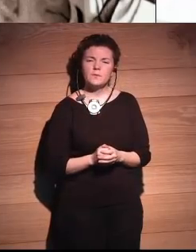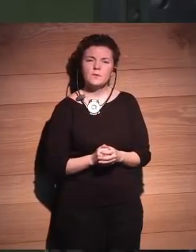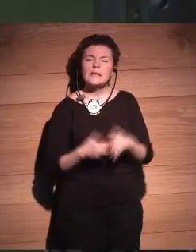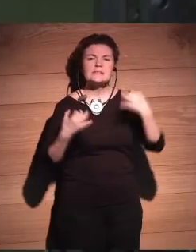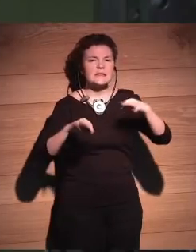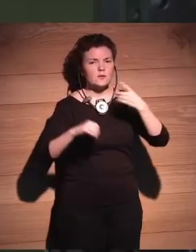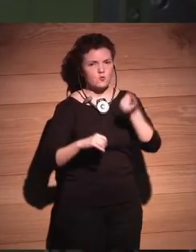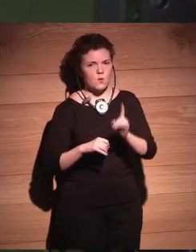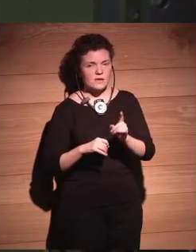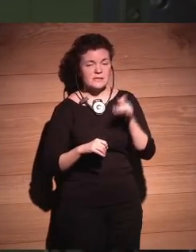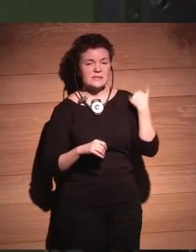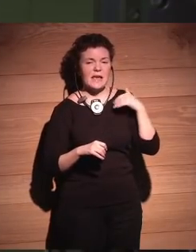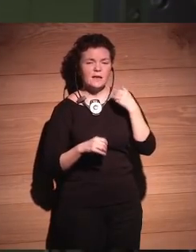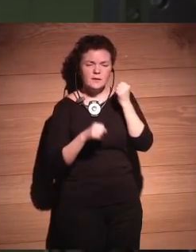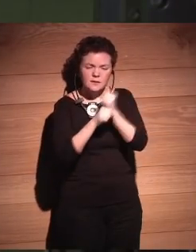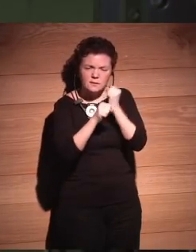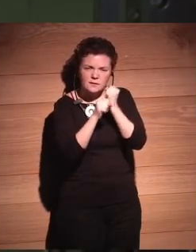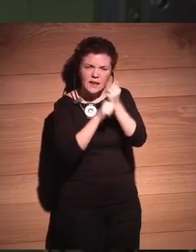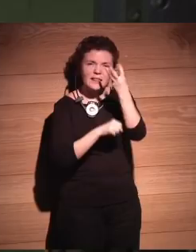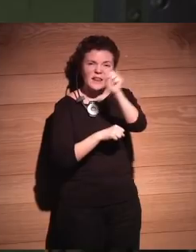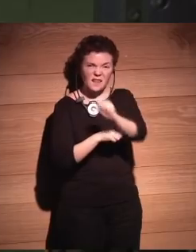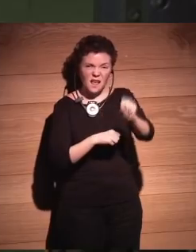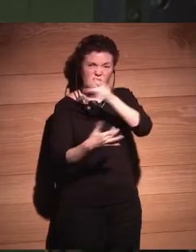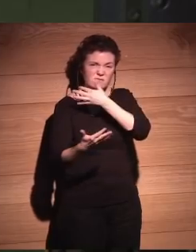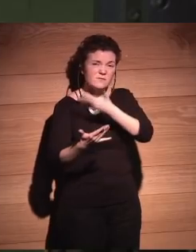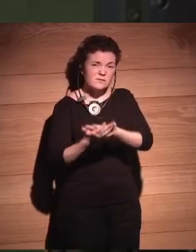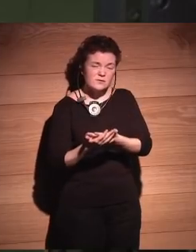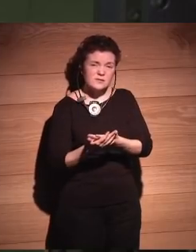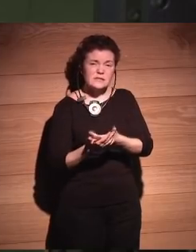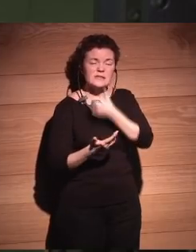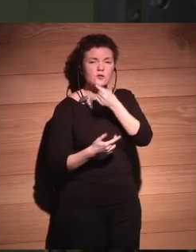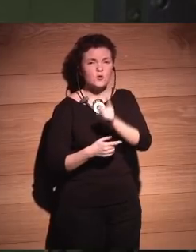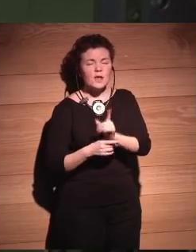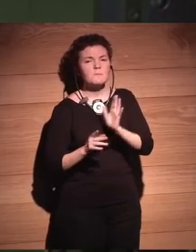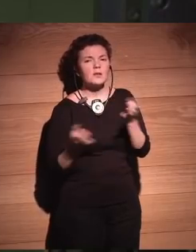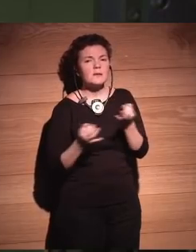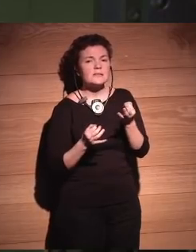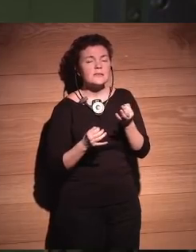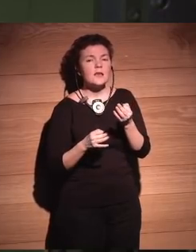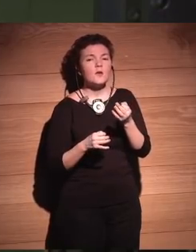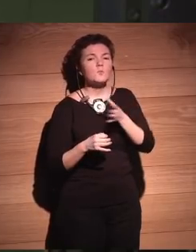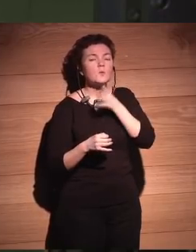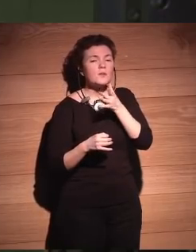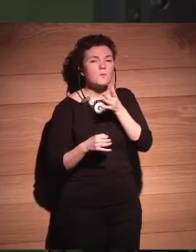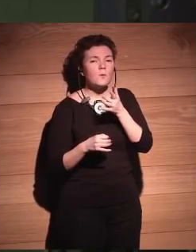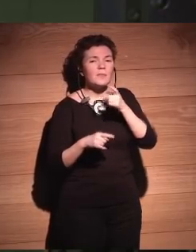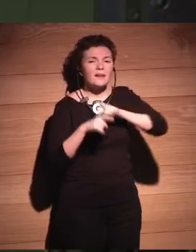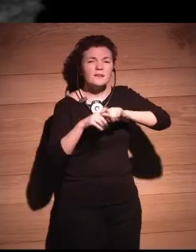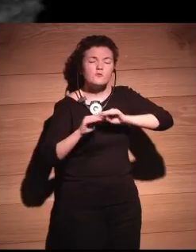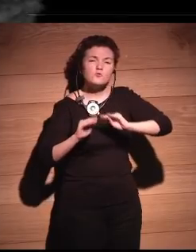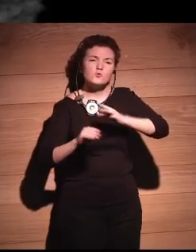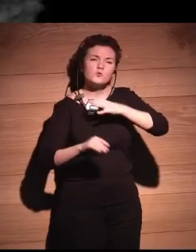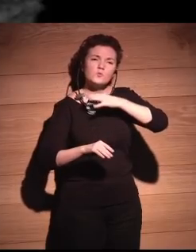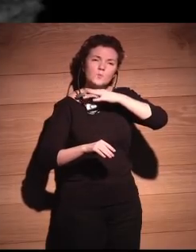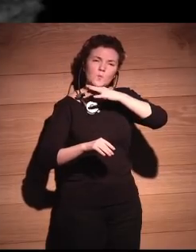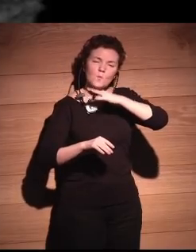tan sencillo, llevamos 30 años trabajando en ello, pero lo que pasa es que debido a estas propiedades podemos